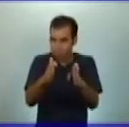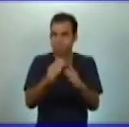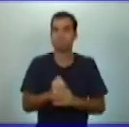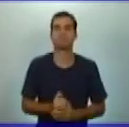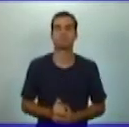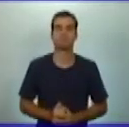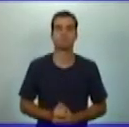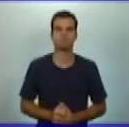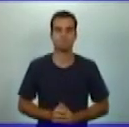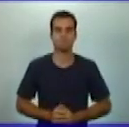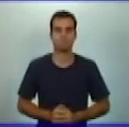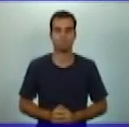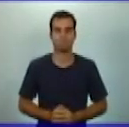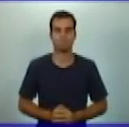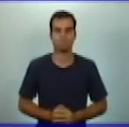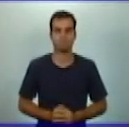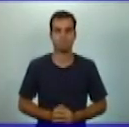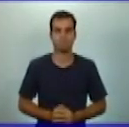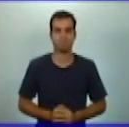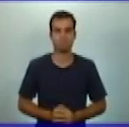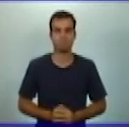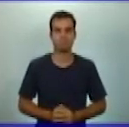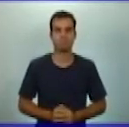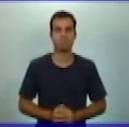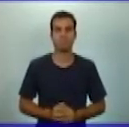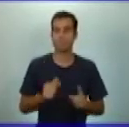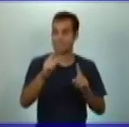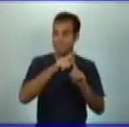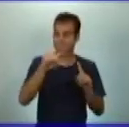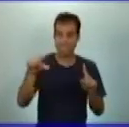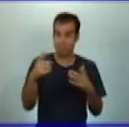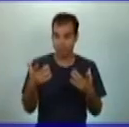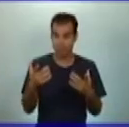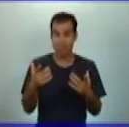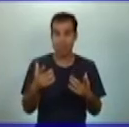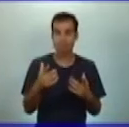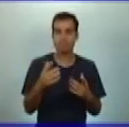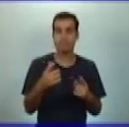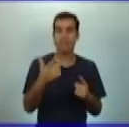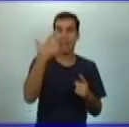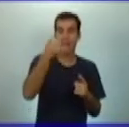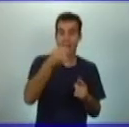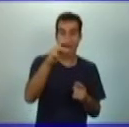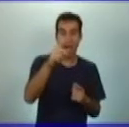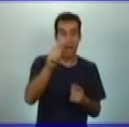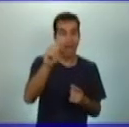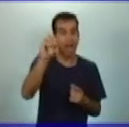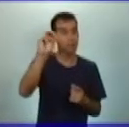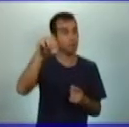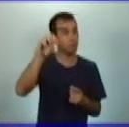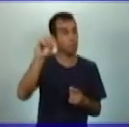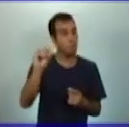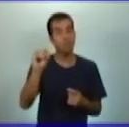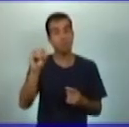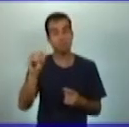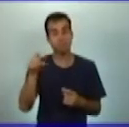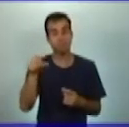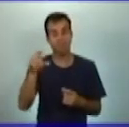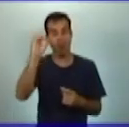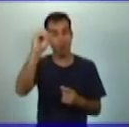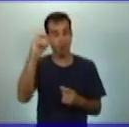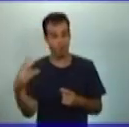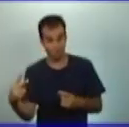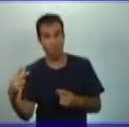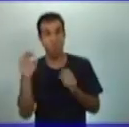a trabajar lo relacionado con el átomo de oxígeno y los niveles de energía. Y ese es el tema que